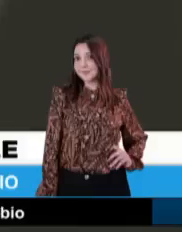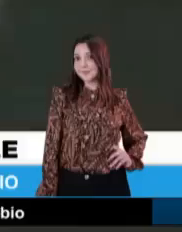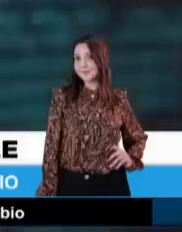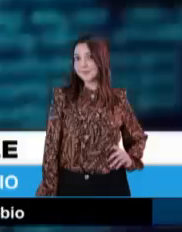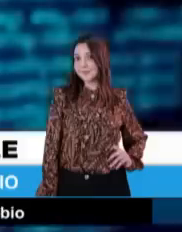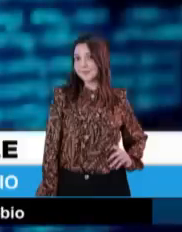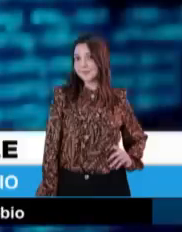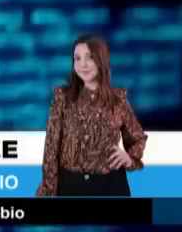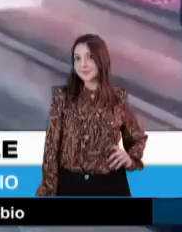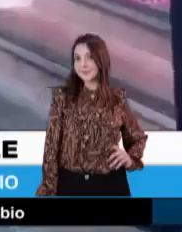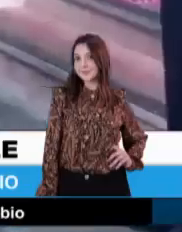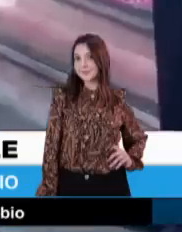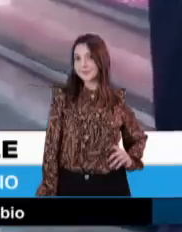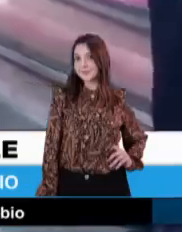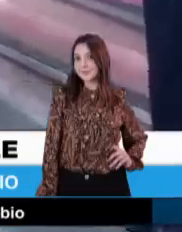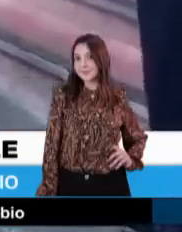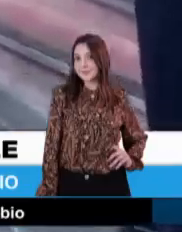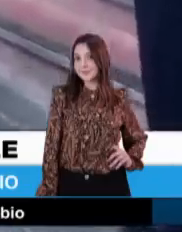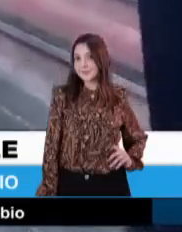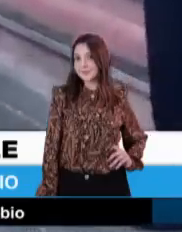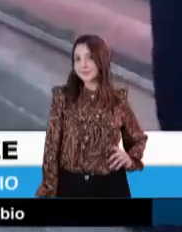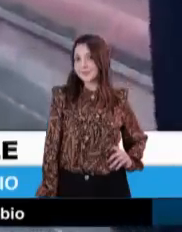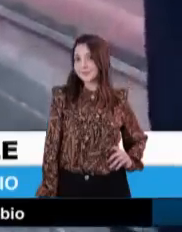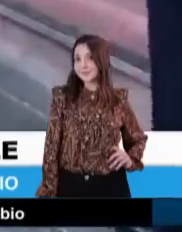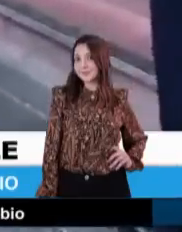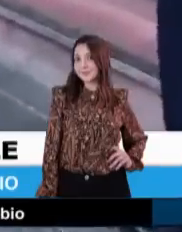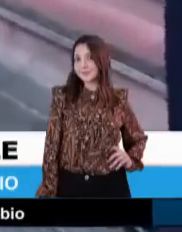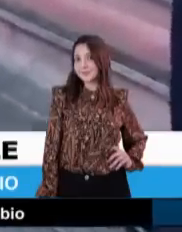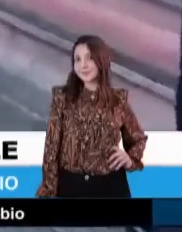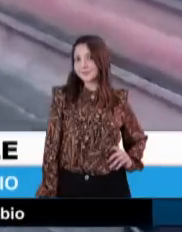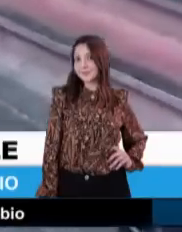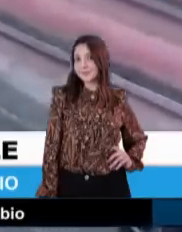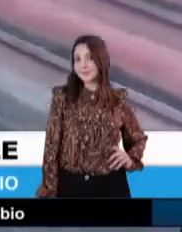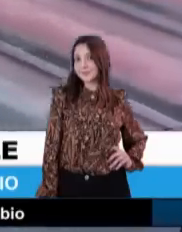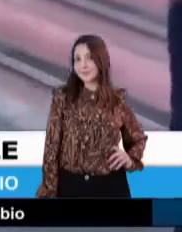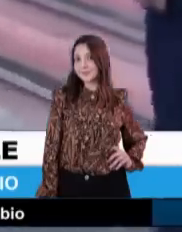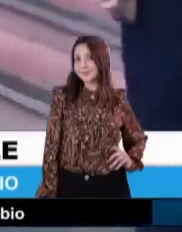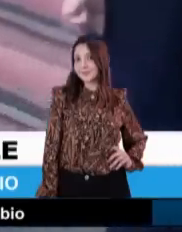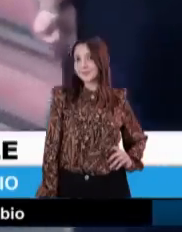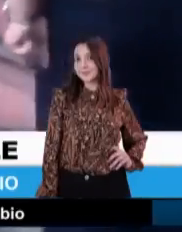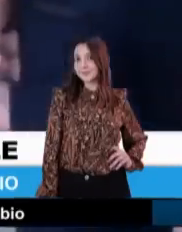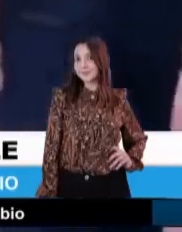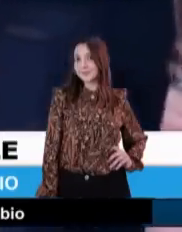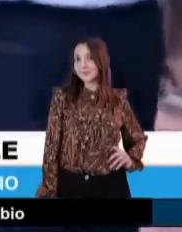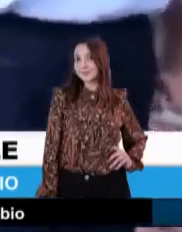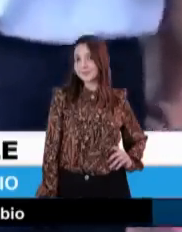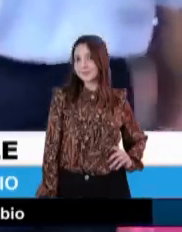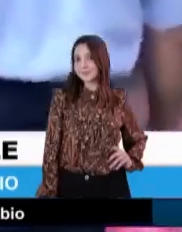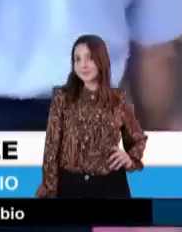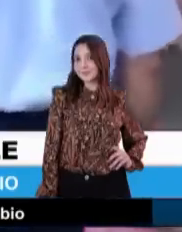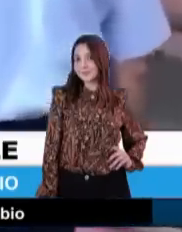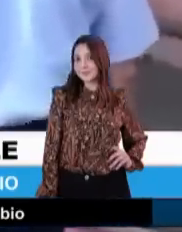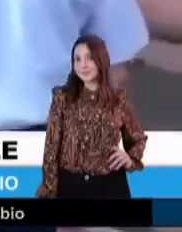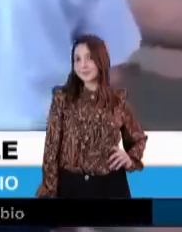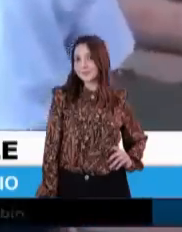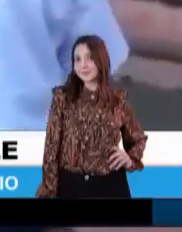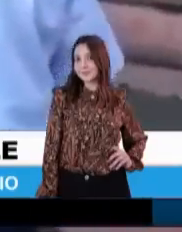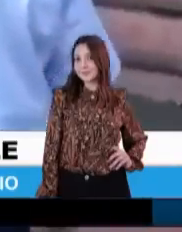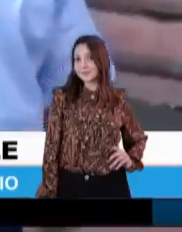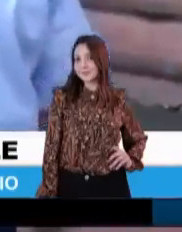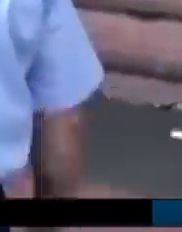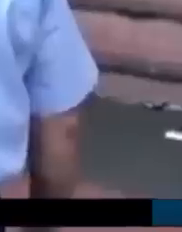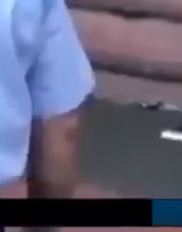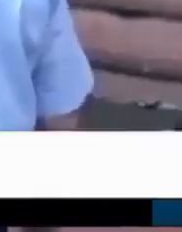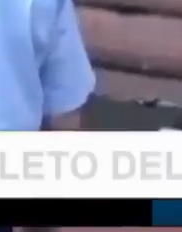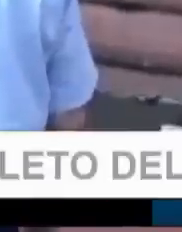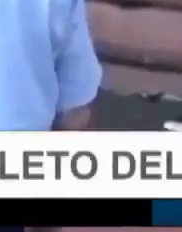además coincidió en que se requiere una institucionalidad que se haga cargo de la ciberseguridad del país. La ministra es la que tiene